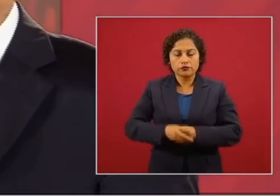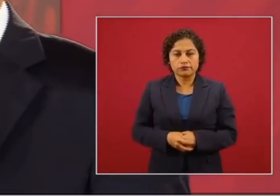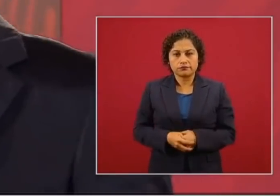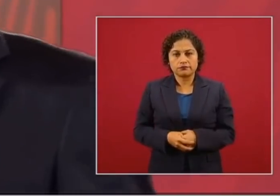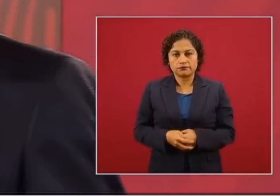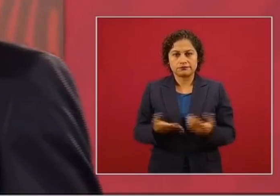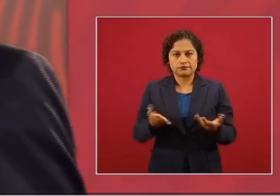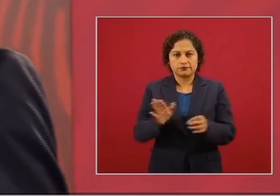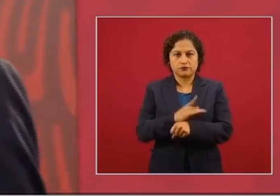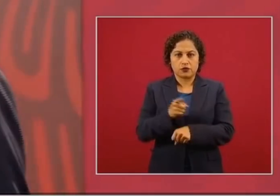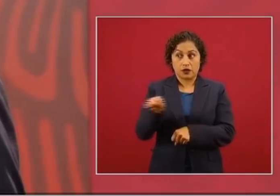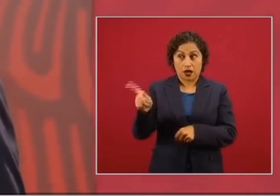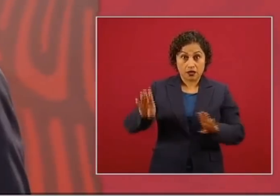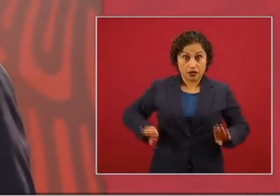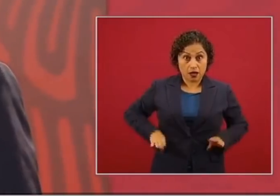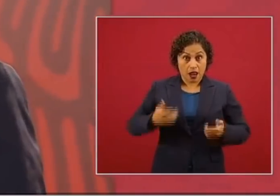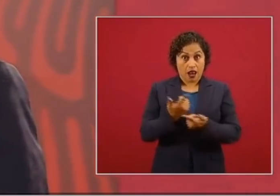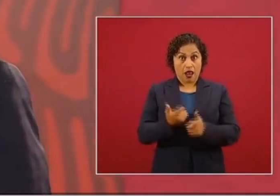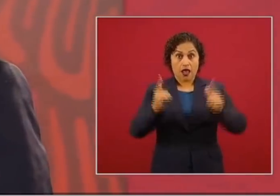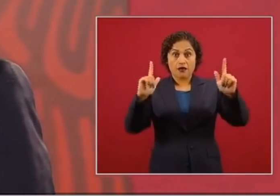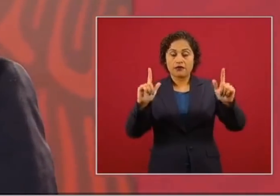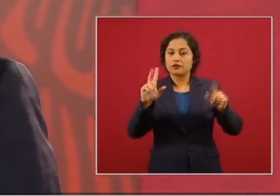Porque no son liberales, ¿verdad?